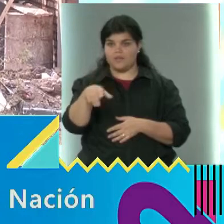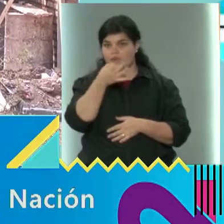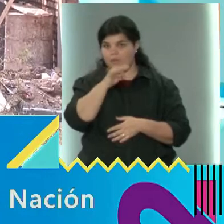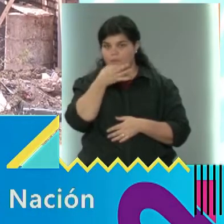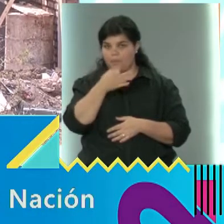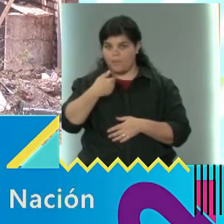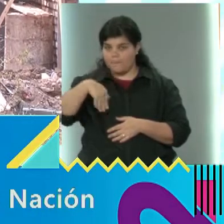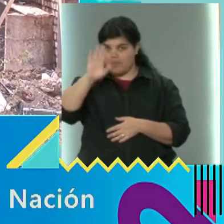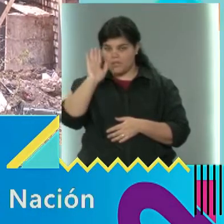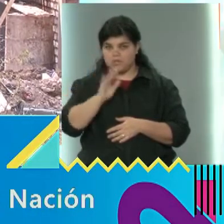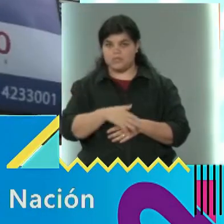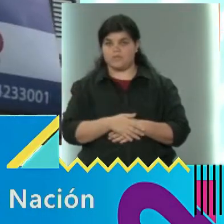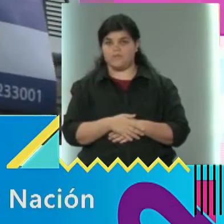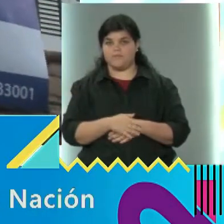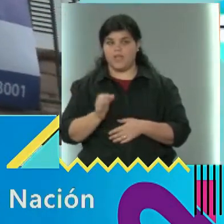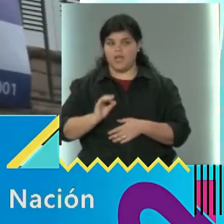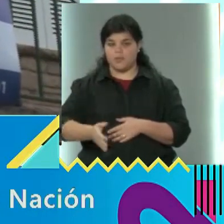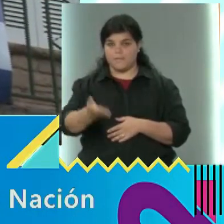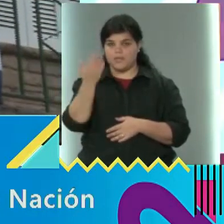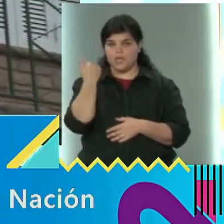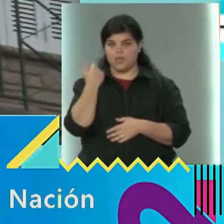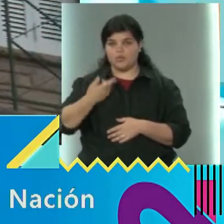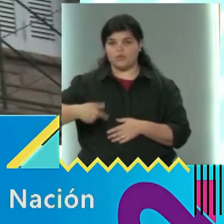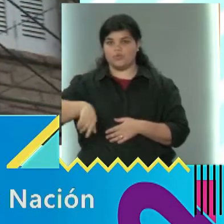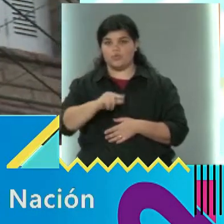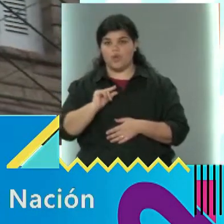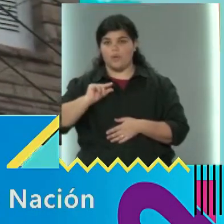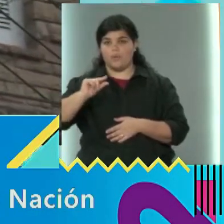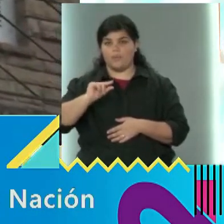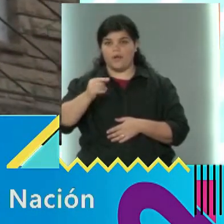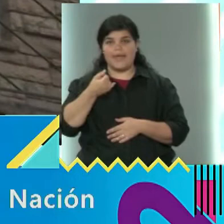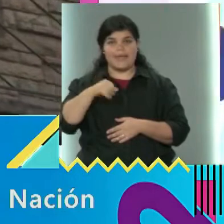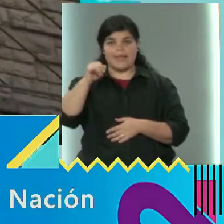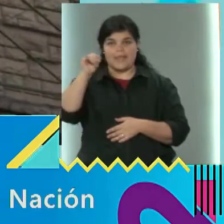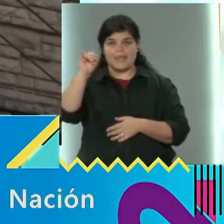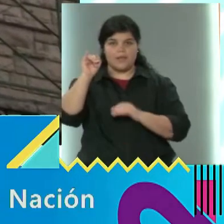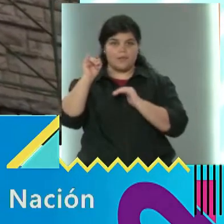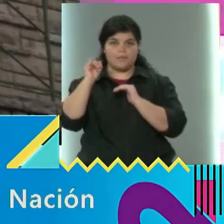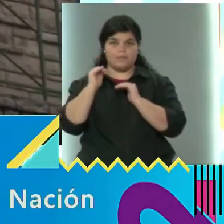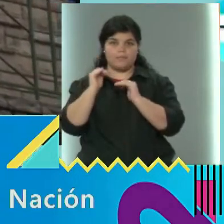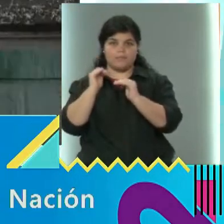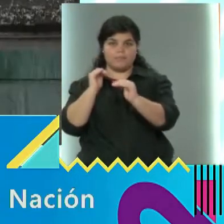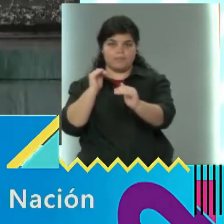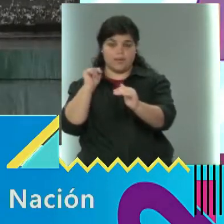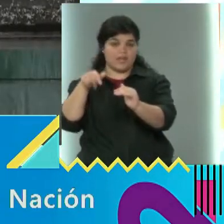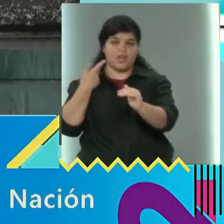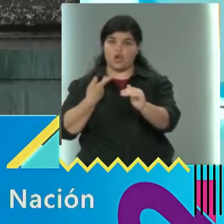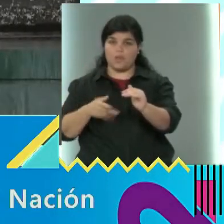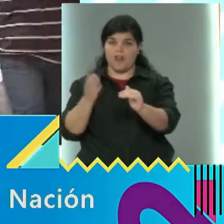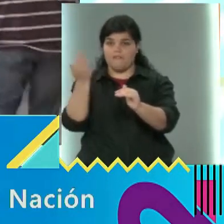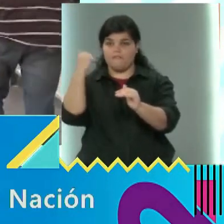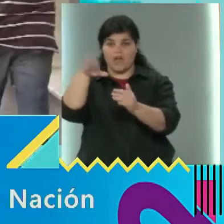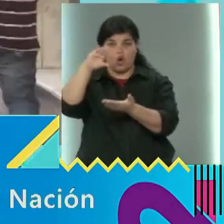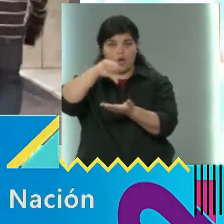nosotros. Bien. Al año pasado teníamos los créditos tasa fija, la línea tradicional del banco, y a su vez